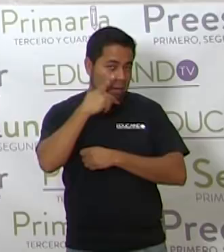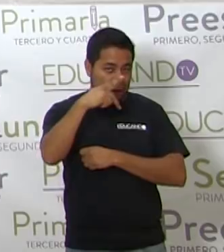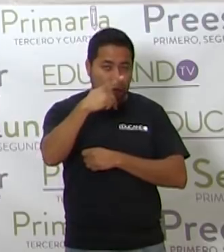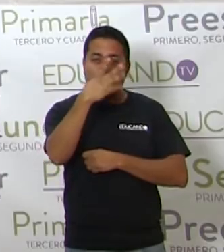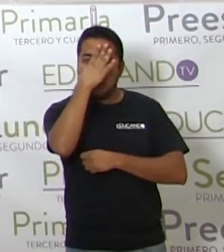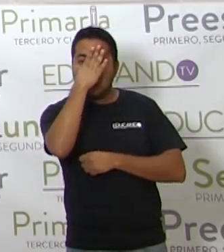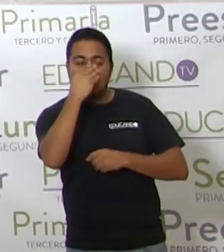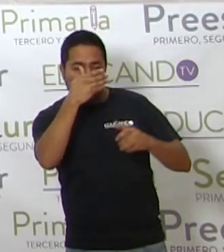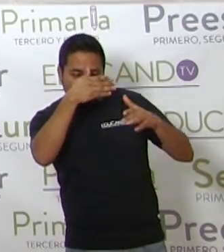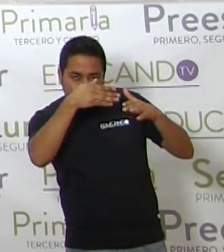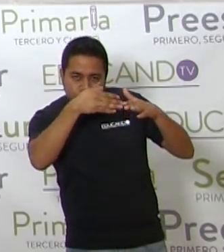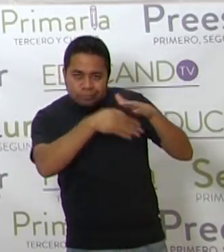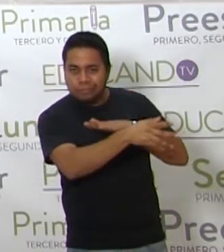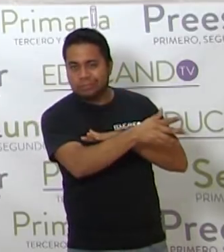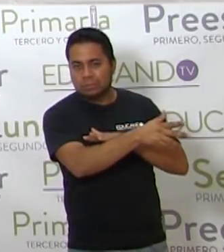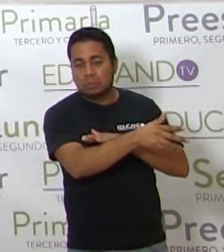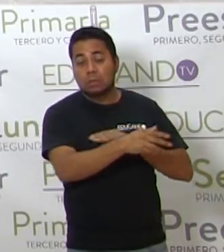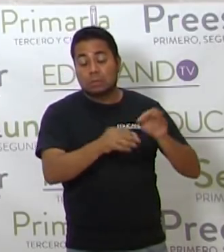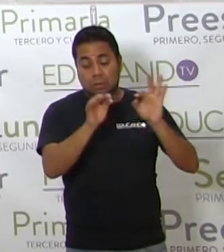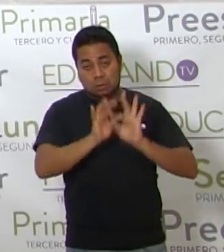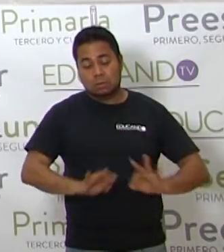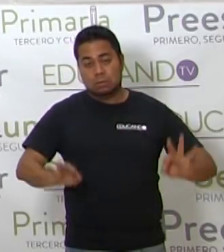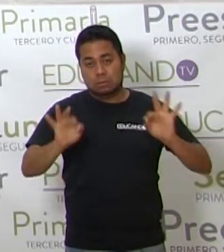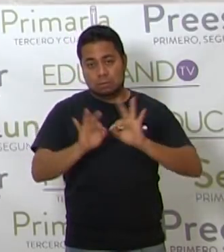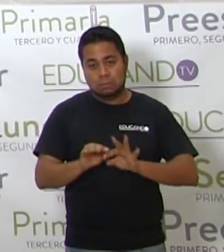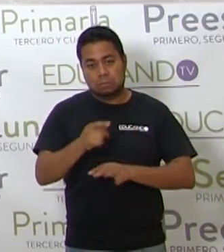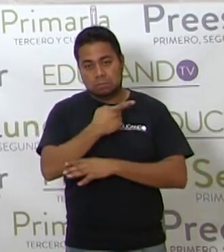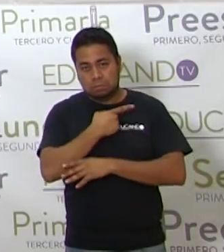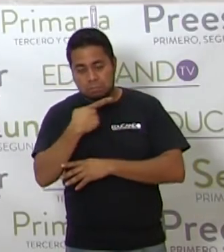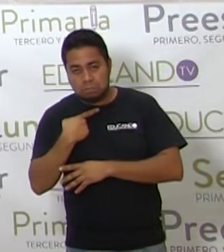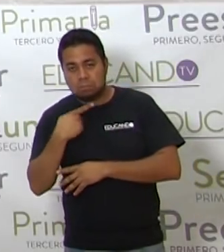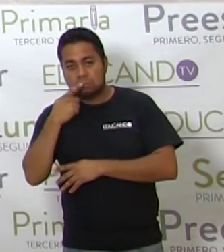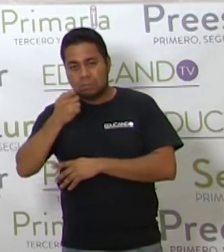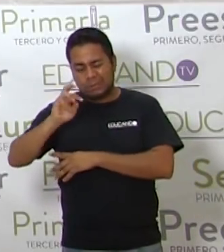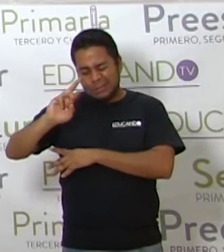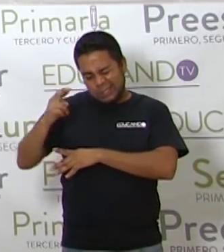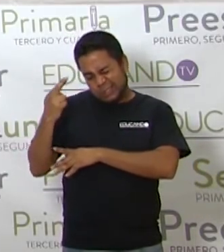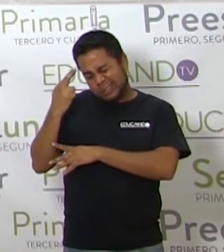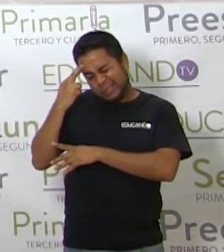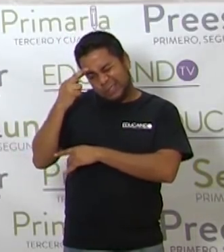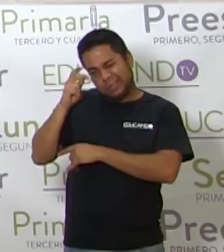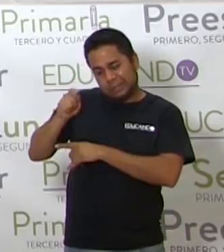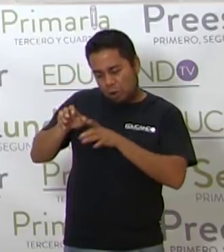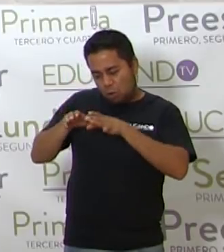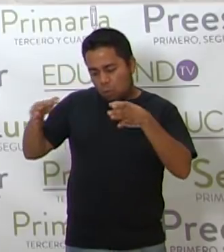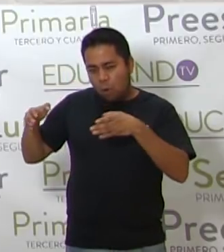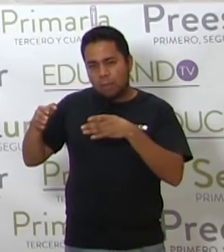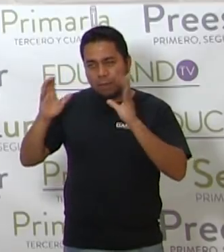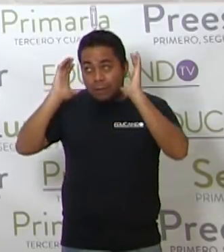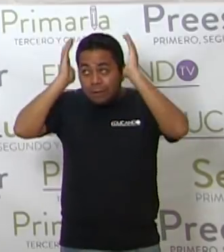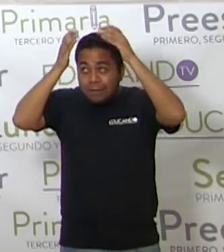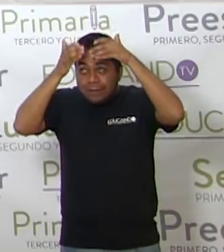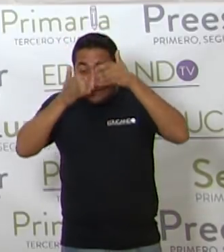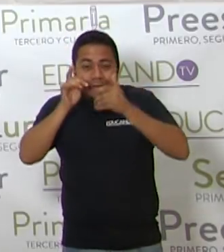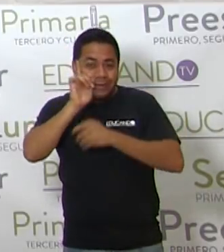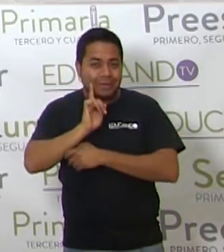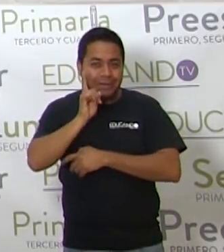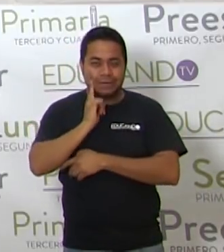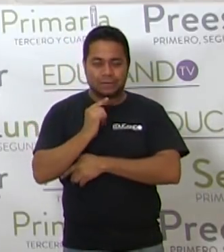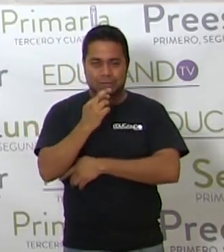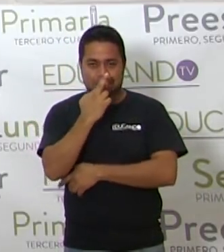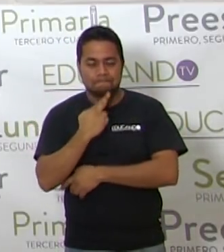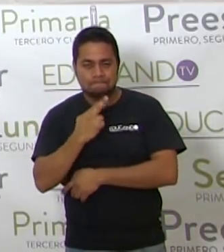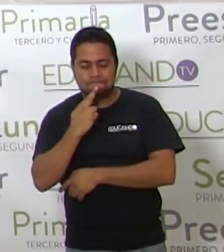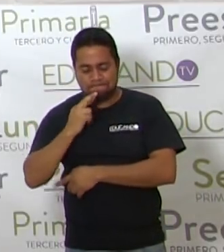muy importante, vuelvo a repetirte, que tú recuerdes muy bien el cuento de Caperucita Roja. Utilicemos